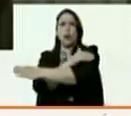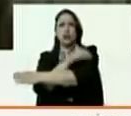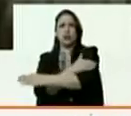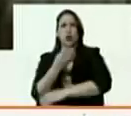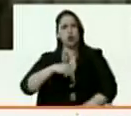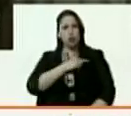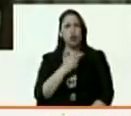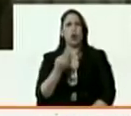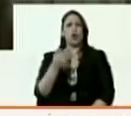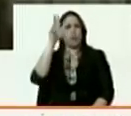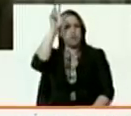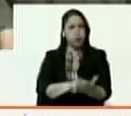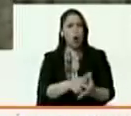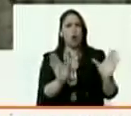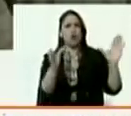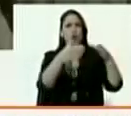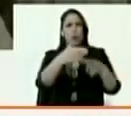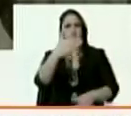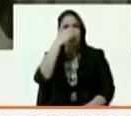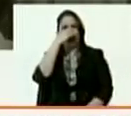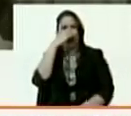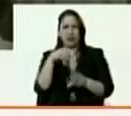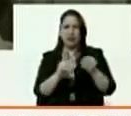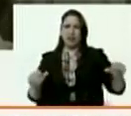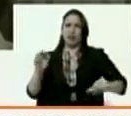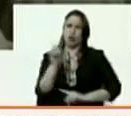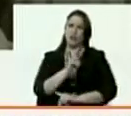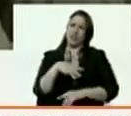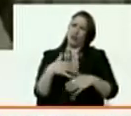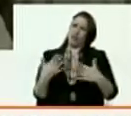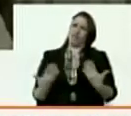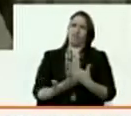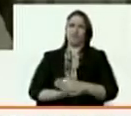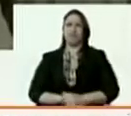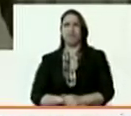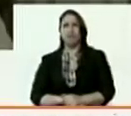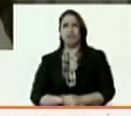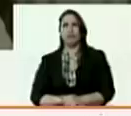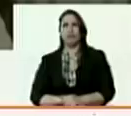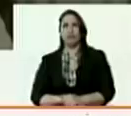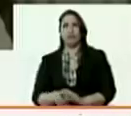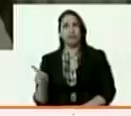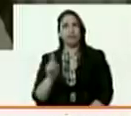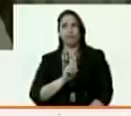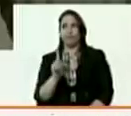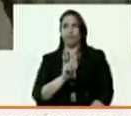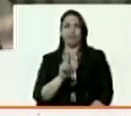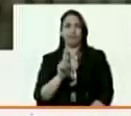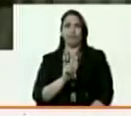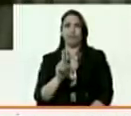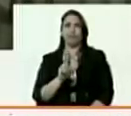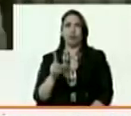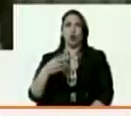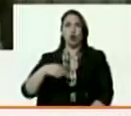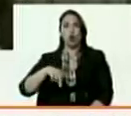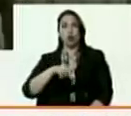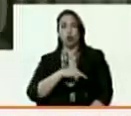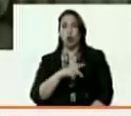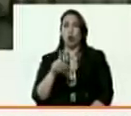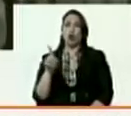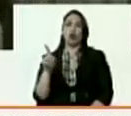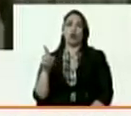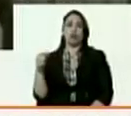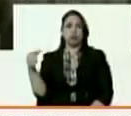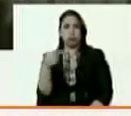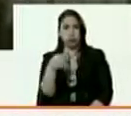estamos avalando grupos terroristas en territorio venezolano. No, nosotros nos negamos